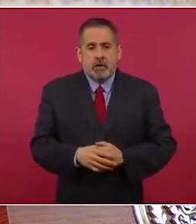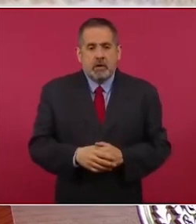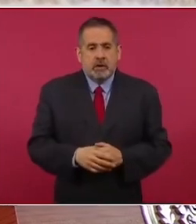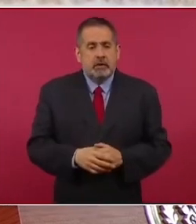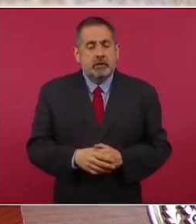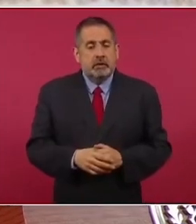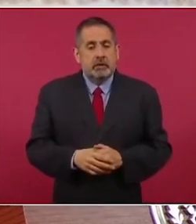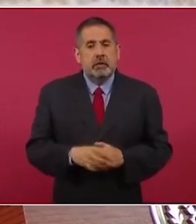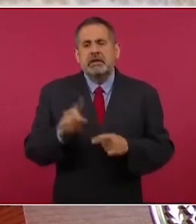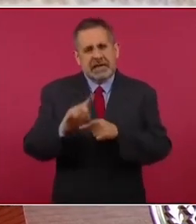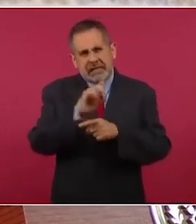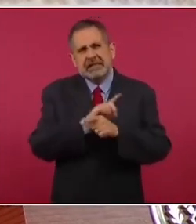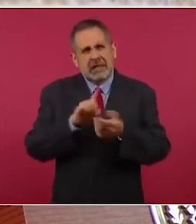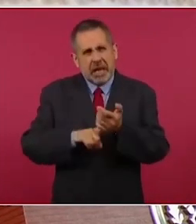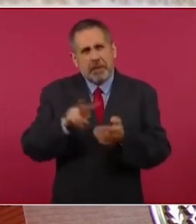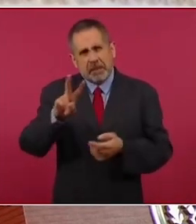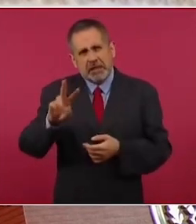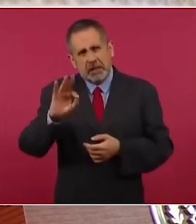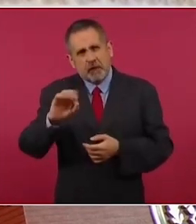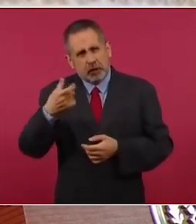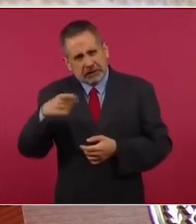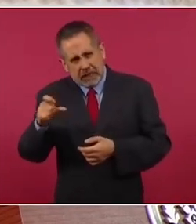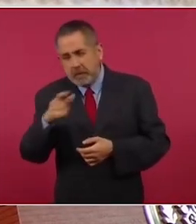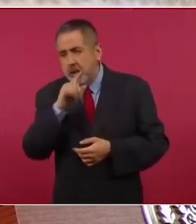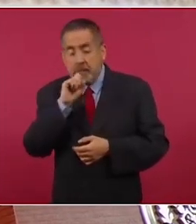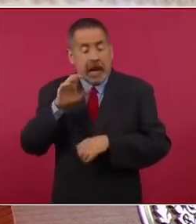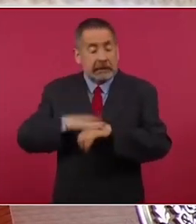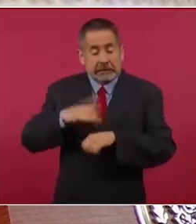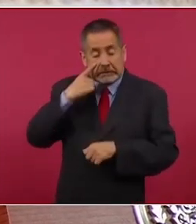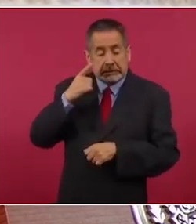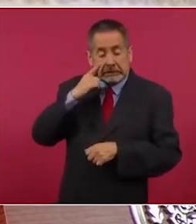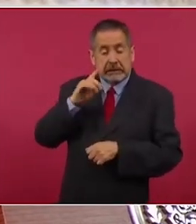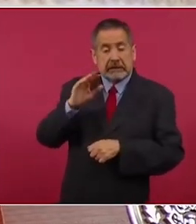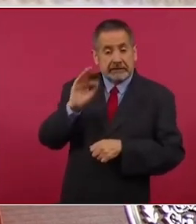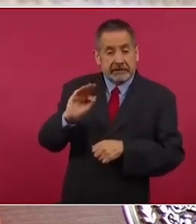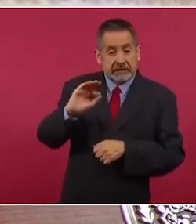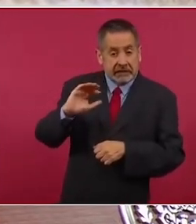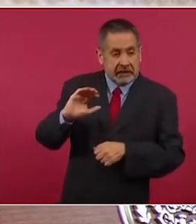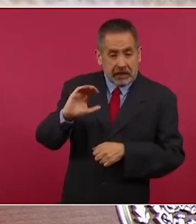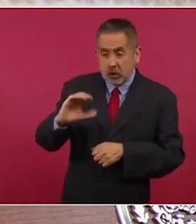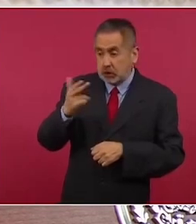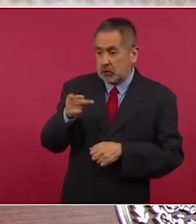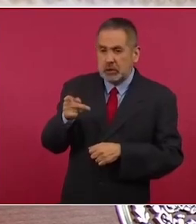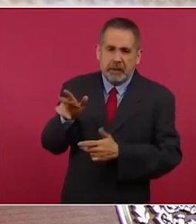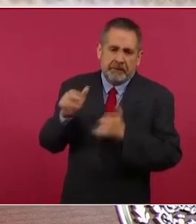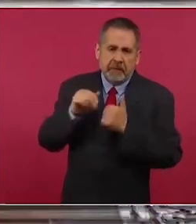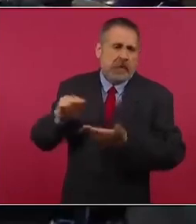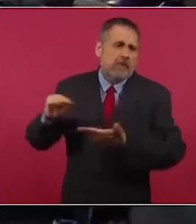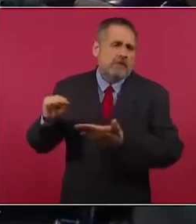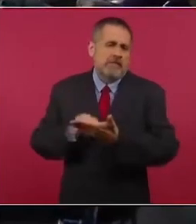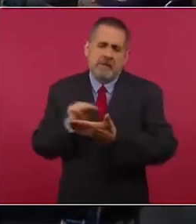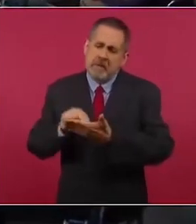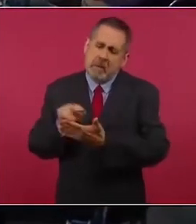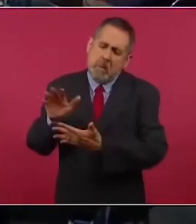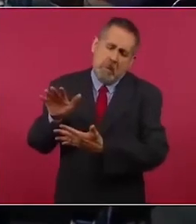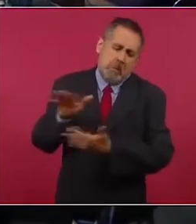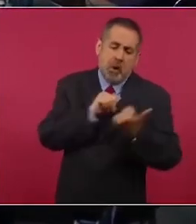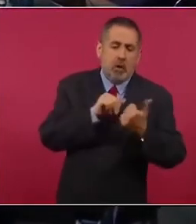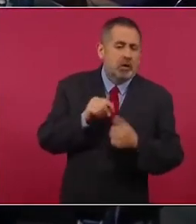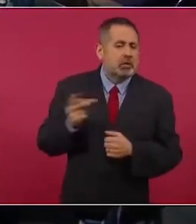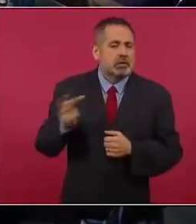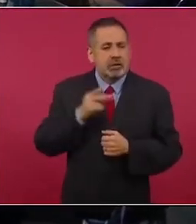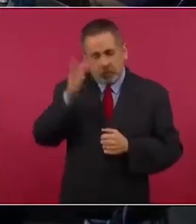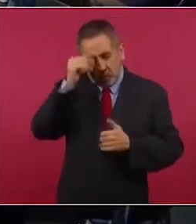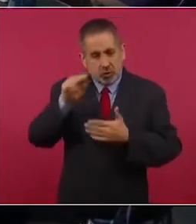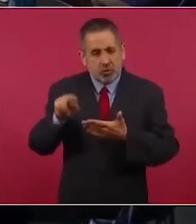Desde Fox, pero fundamentalmente con Calderón, ahí firmaron, entre otras cosas, un acuerdo